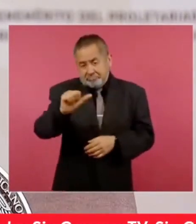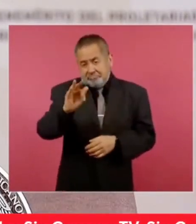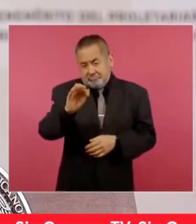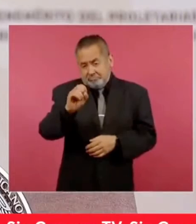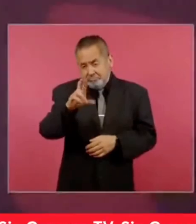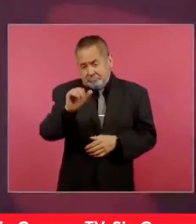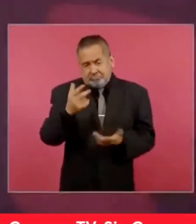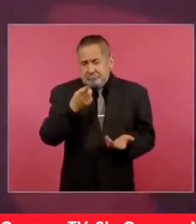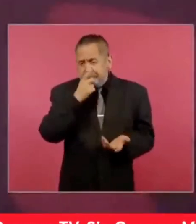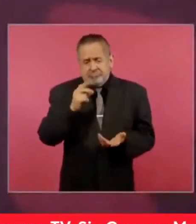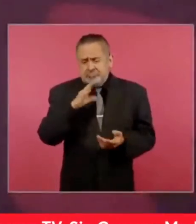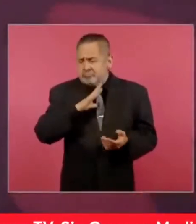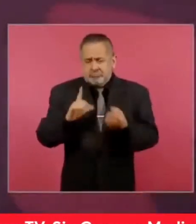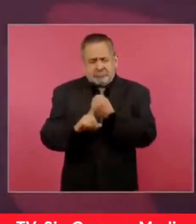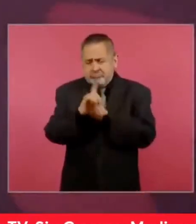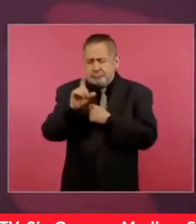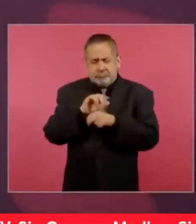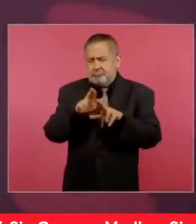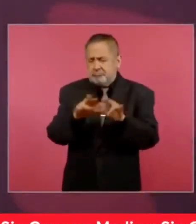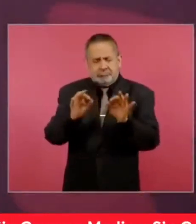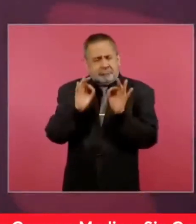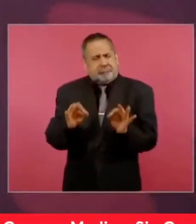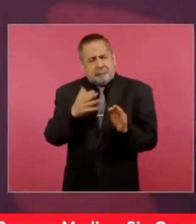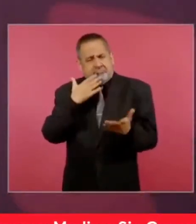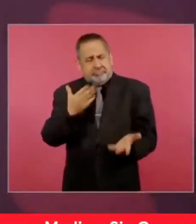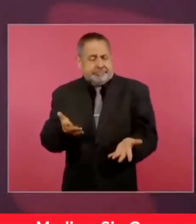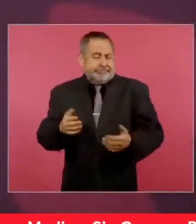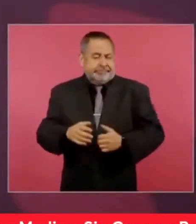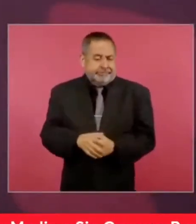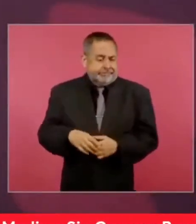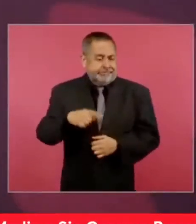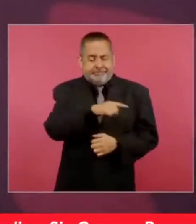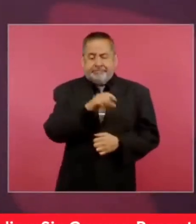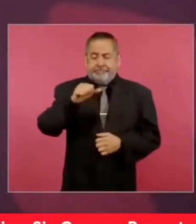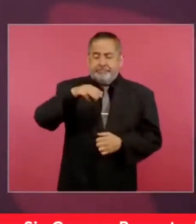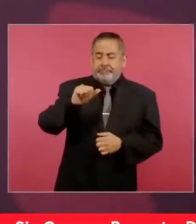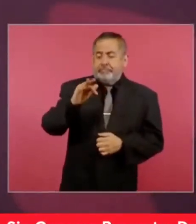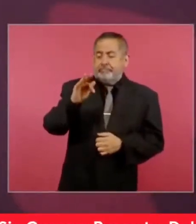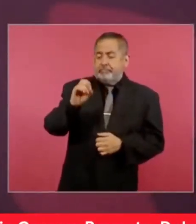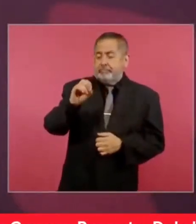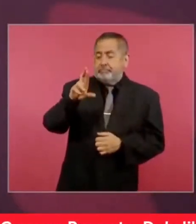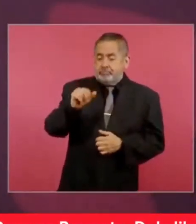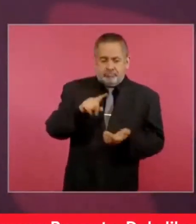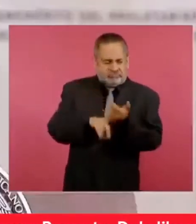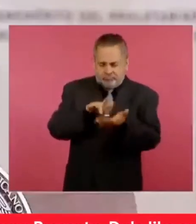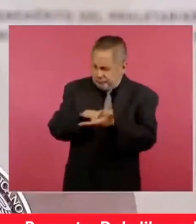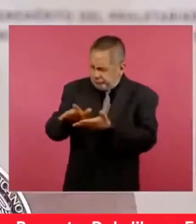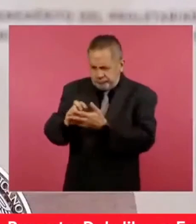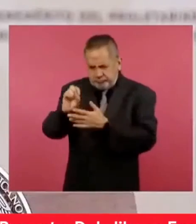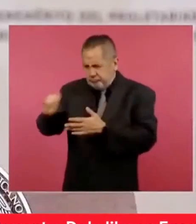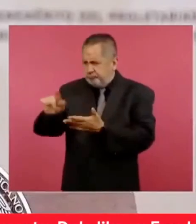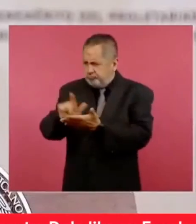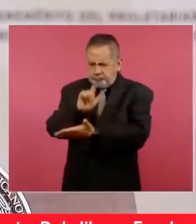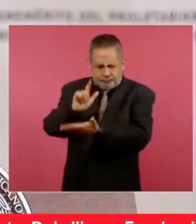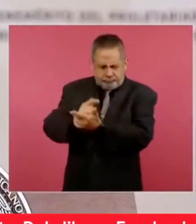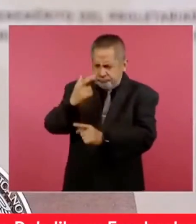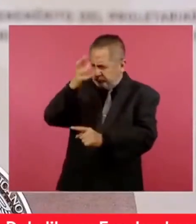imprescriptibilidad de cuentas individuales de ahorro. Amafor expresó su apoyo a la modificación de la ley, ya que